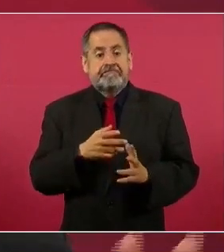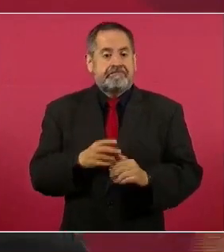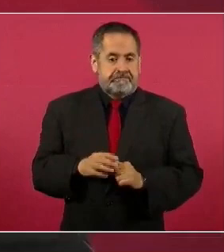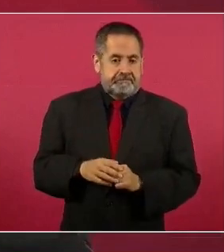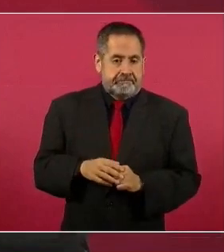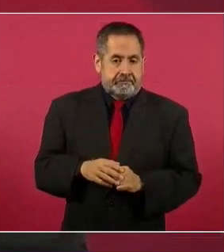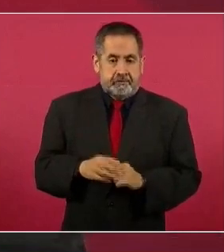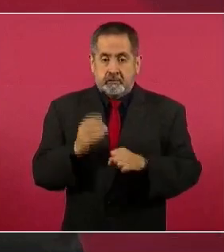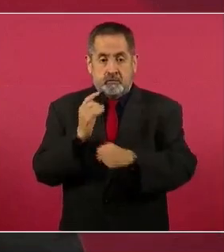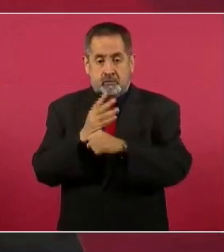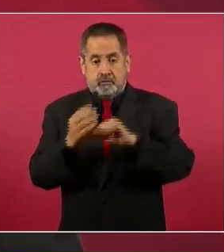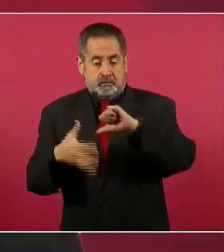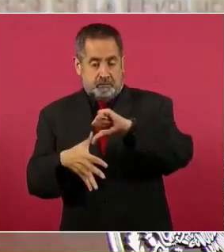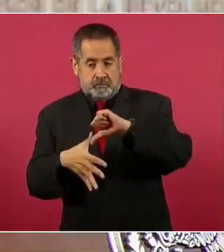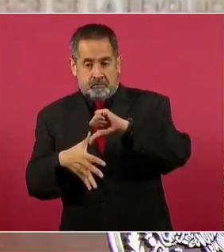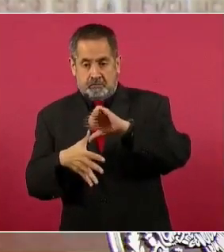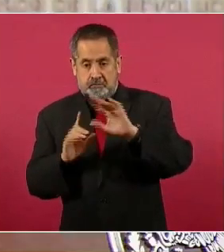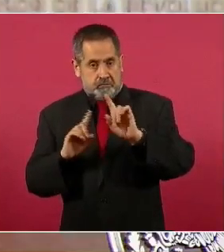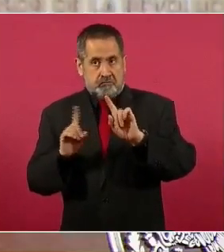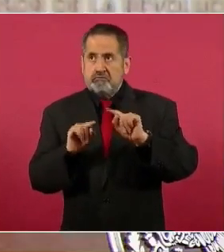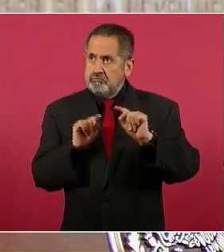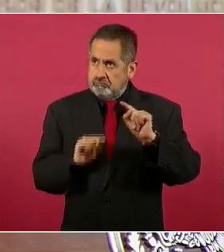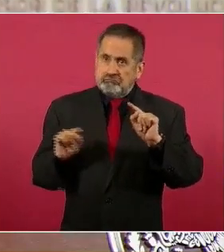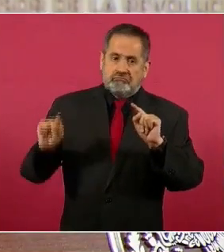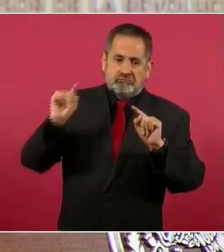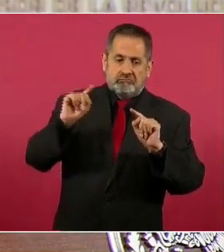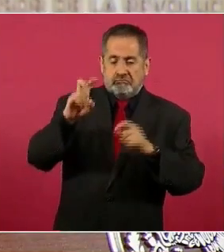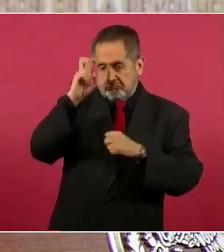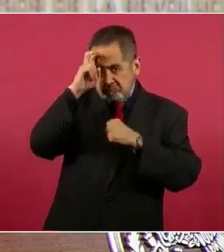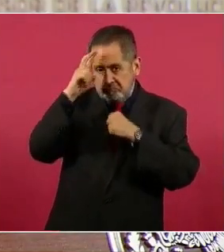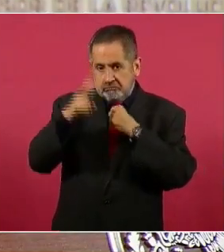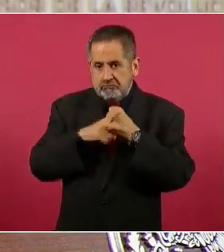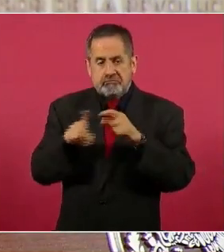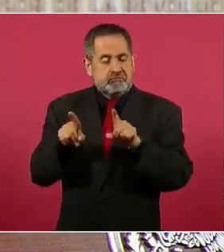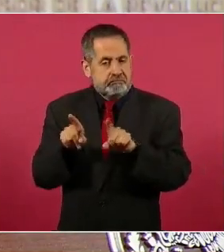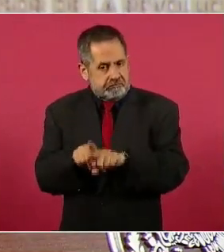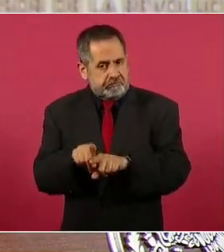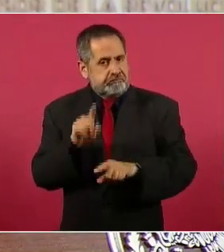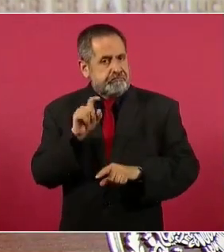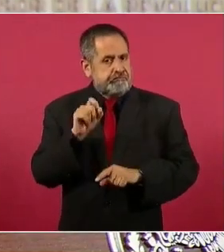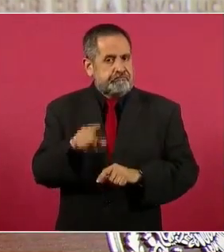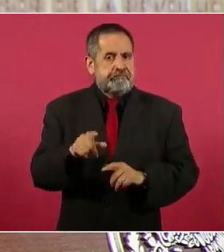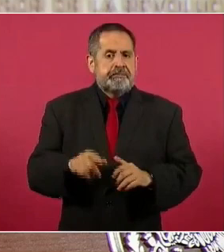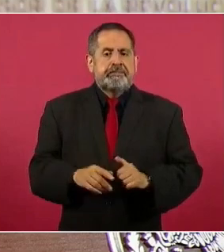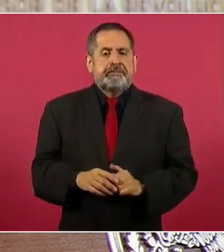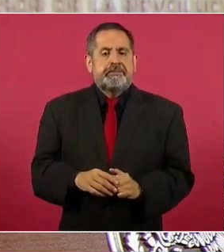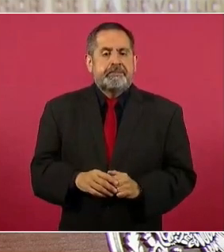No solo en América, en Europa.